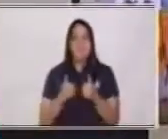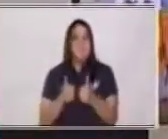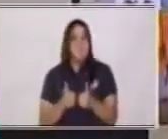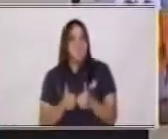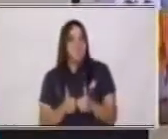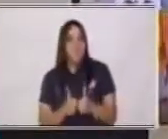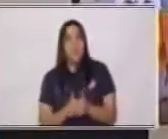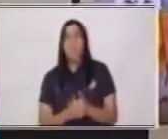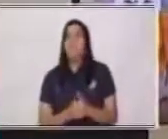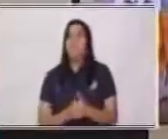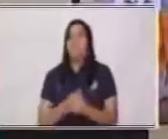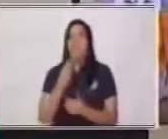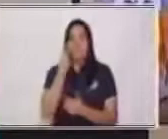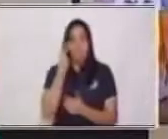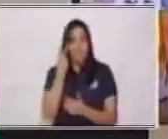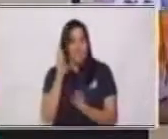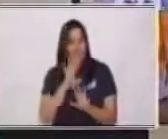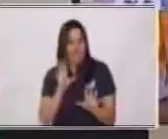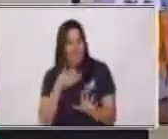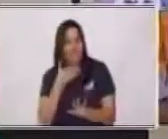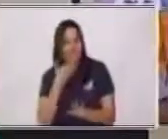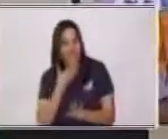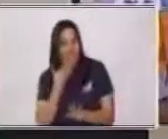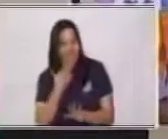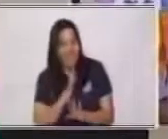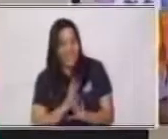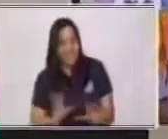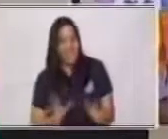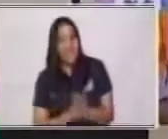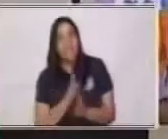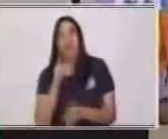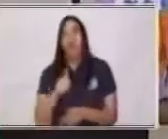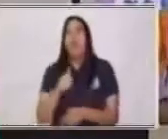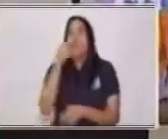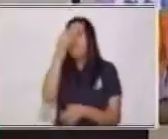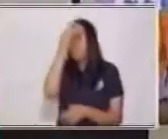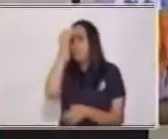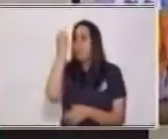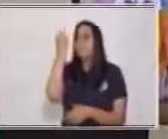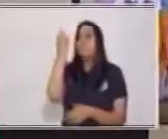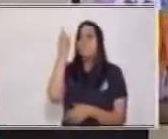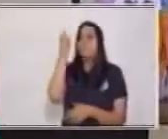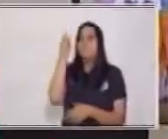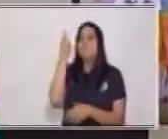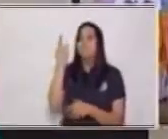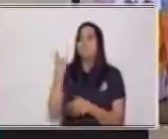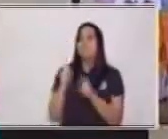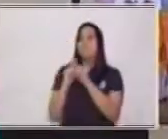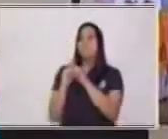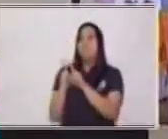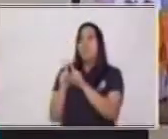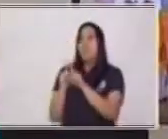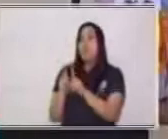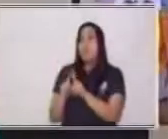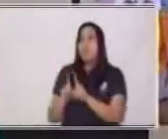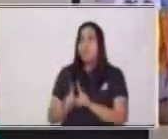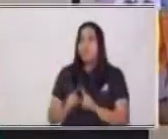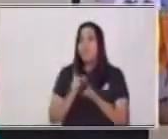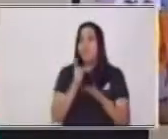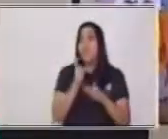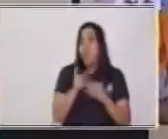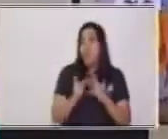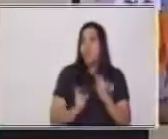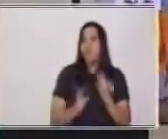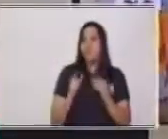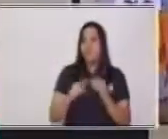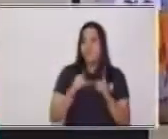Excelente. Ya vieron qué fácil, ¿verdad? Entonces hoy estamos comprendiendo cuál es la clasificación de las oraciones.